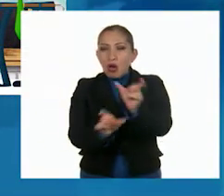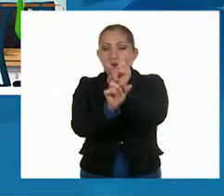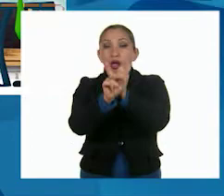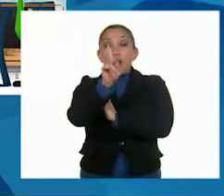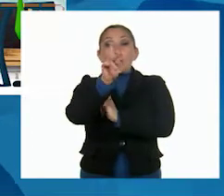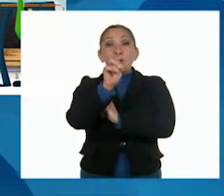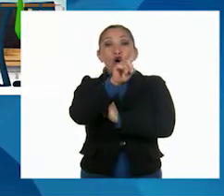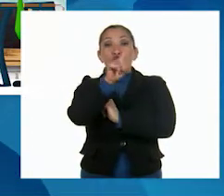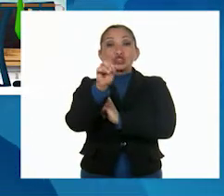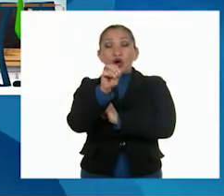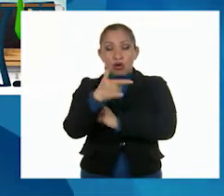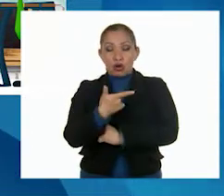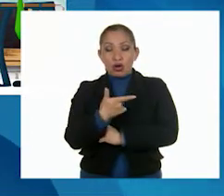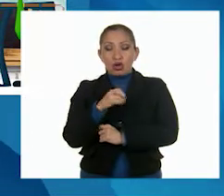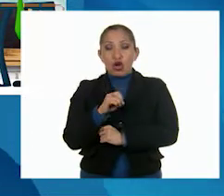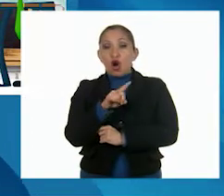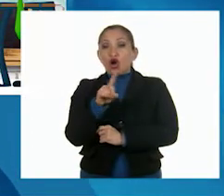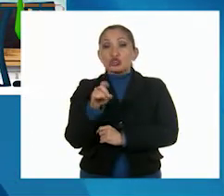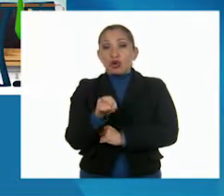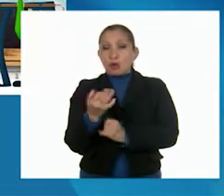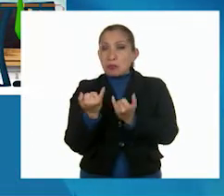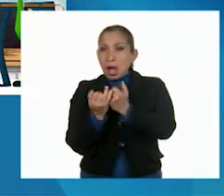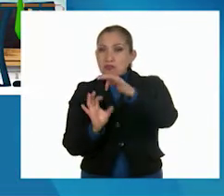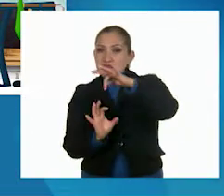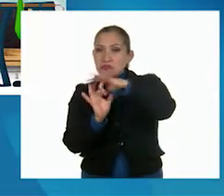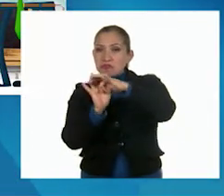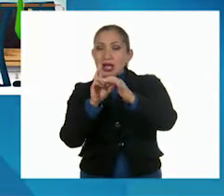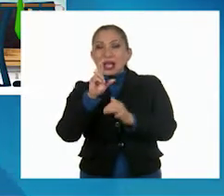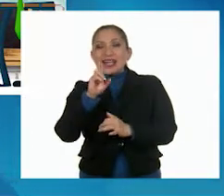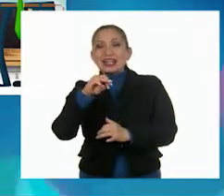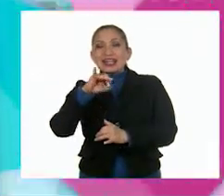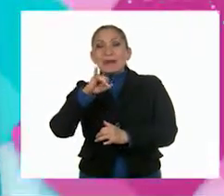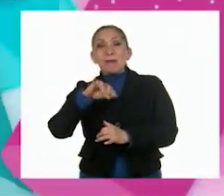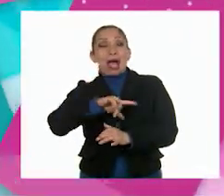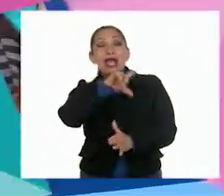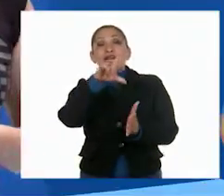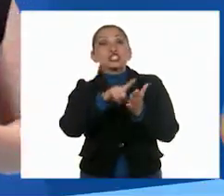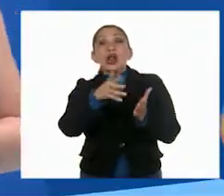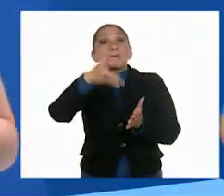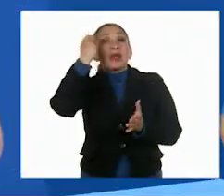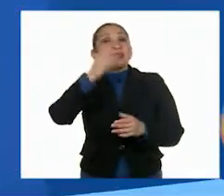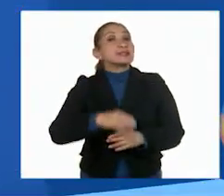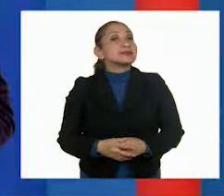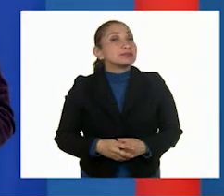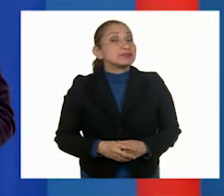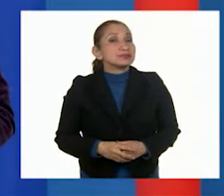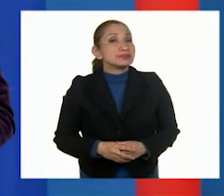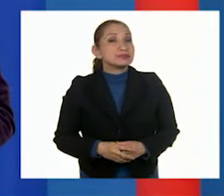Pozo y gozo. Perfecto. ¿Y cuál sería nuestro mensaje que nos deja este refrán?